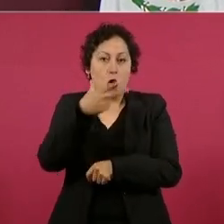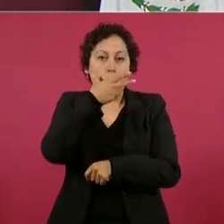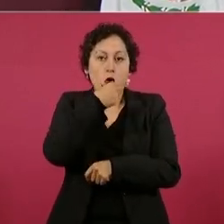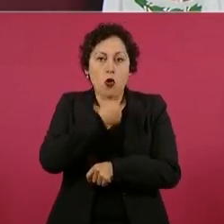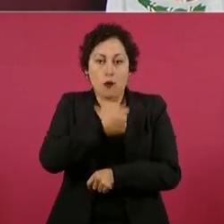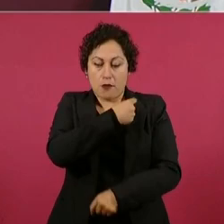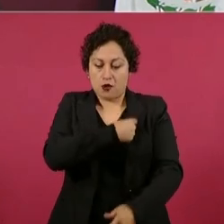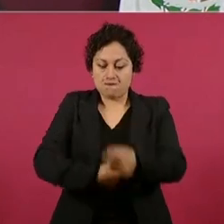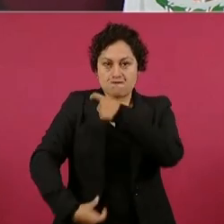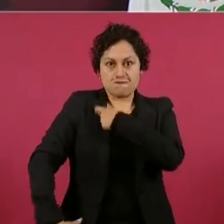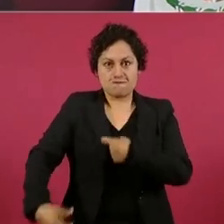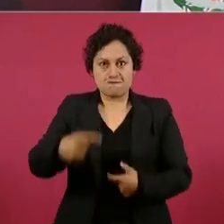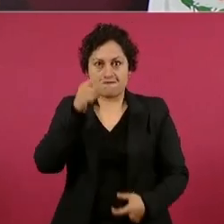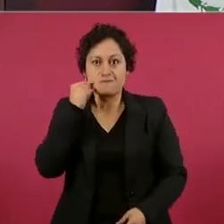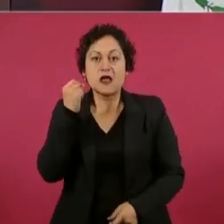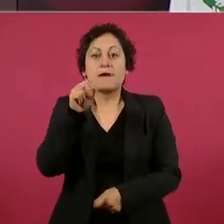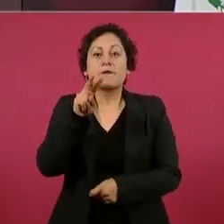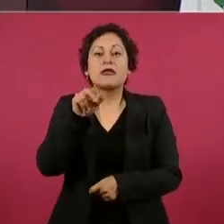las movía